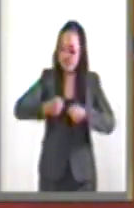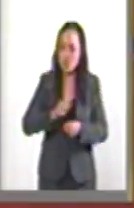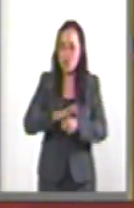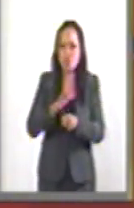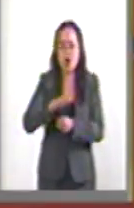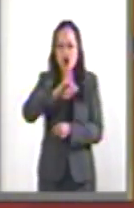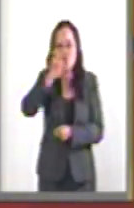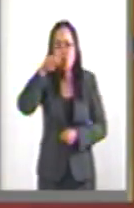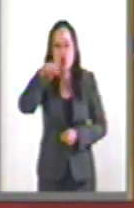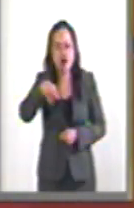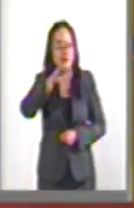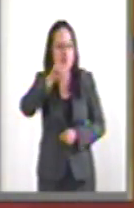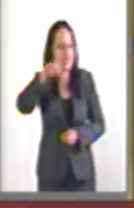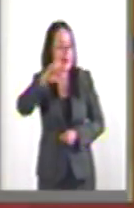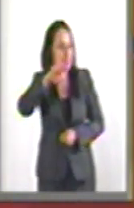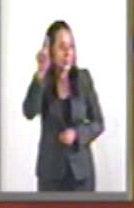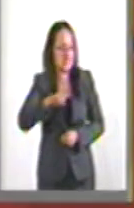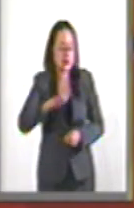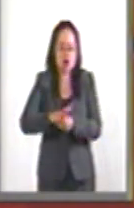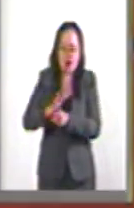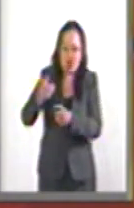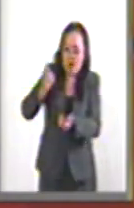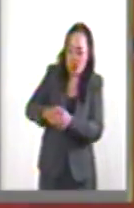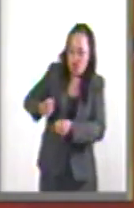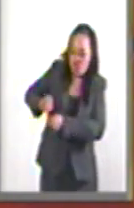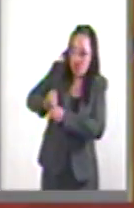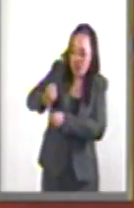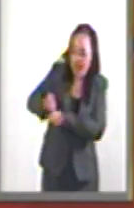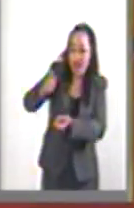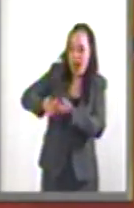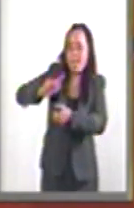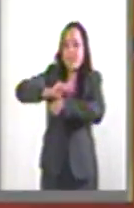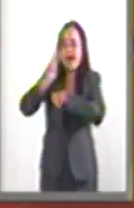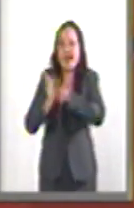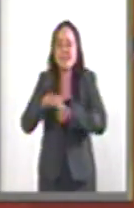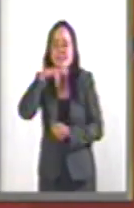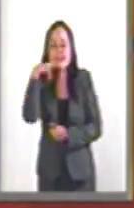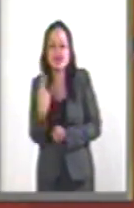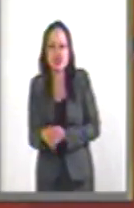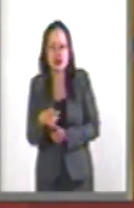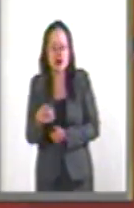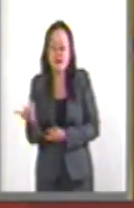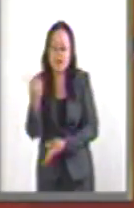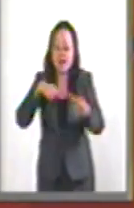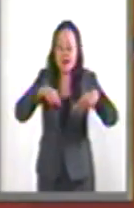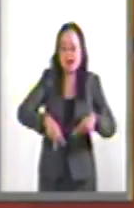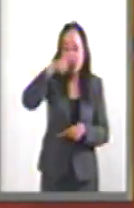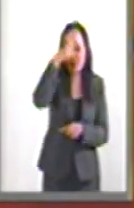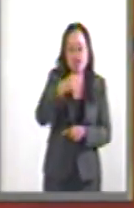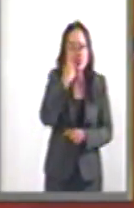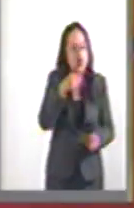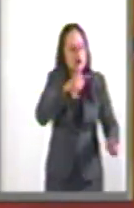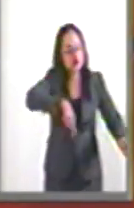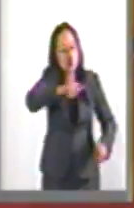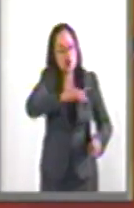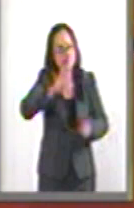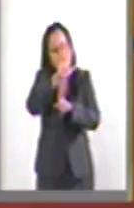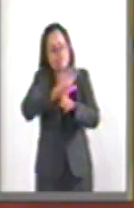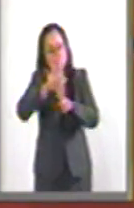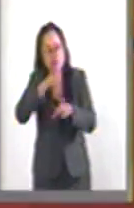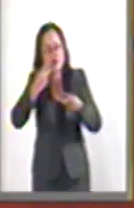Méndez, quien sufrió la tortura en la dictadura chilena y vino a México a remover